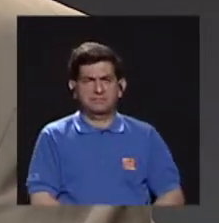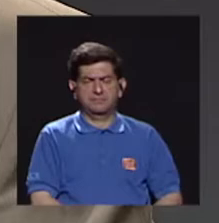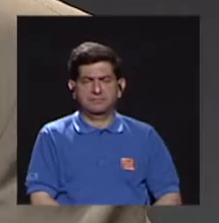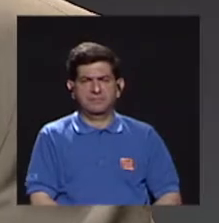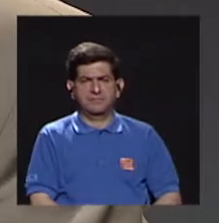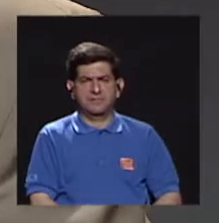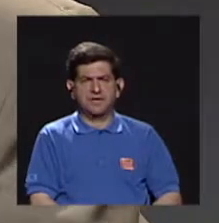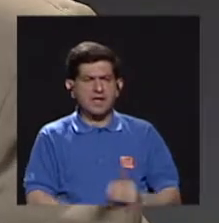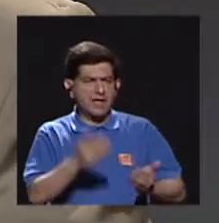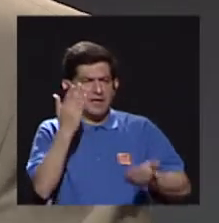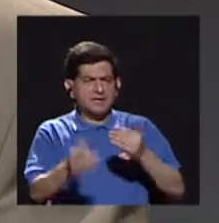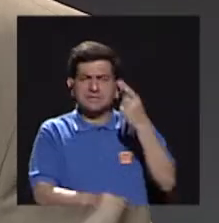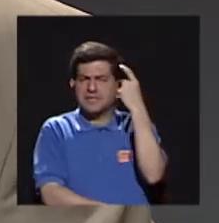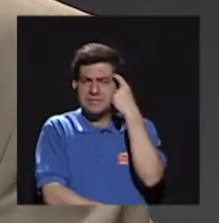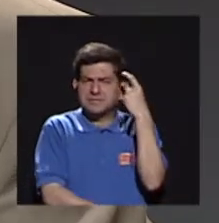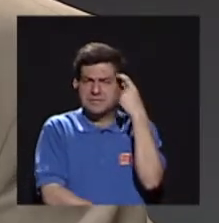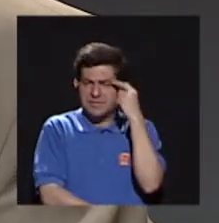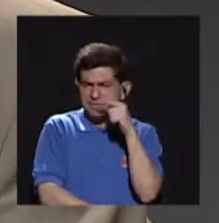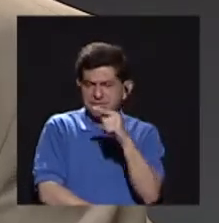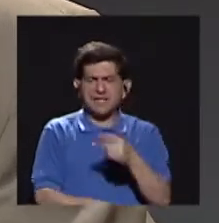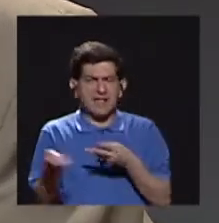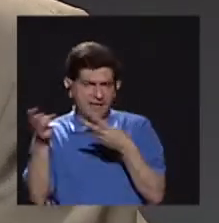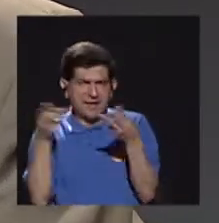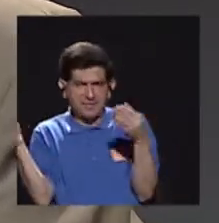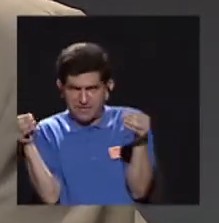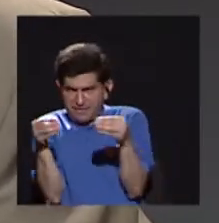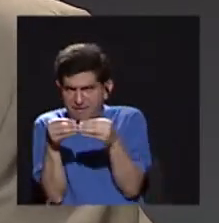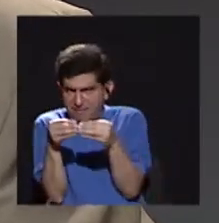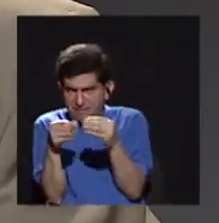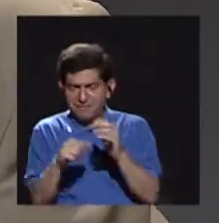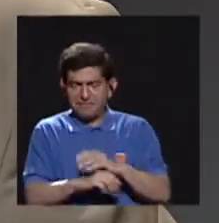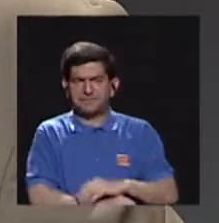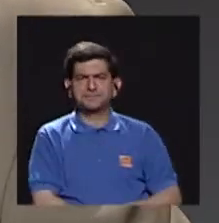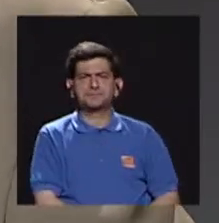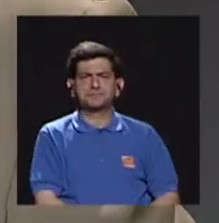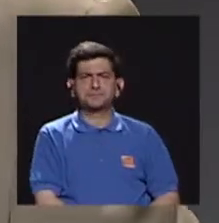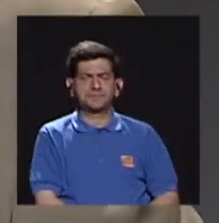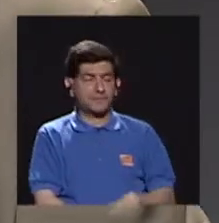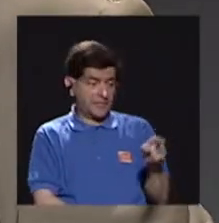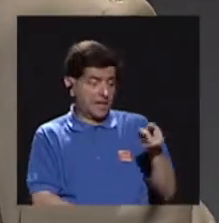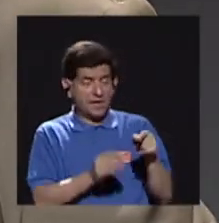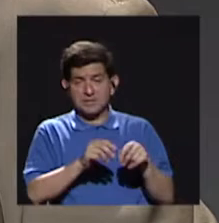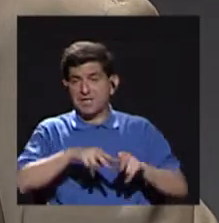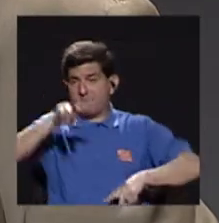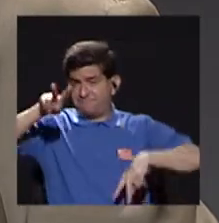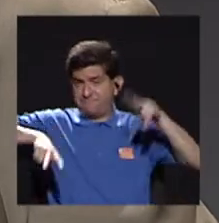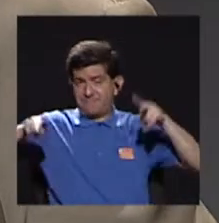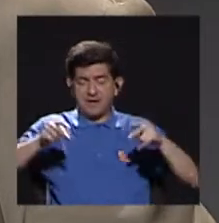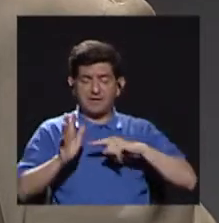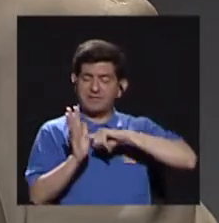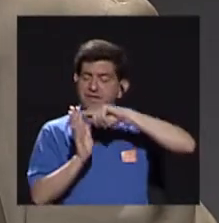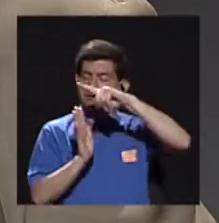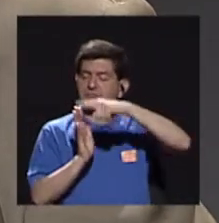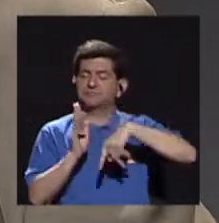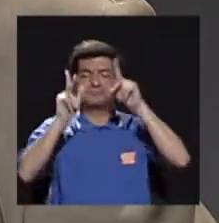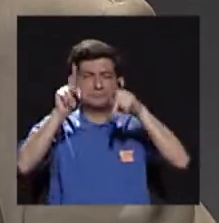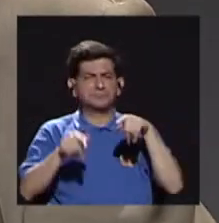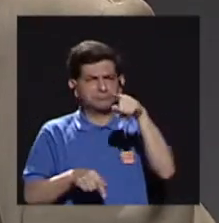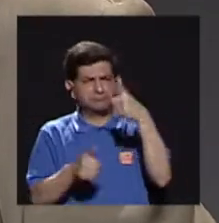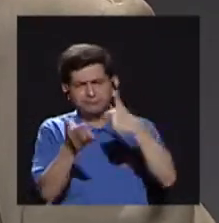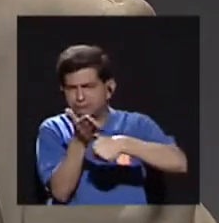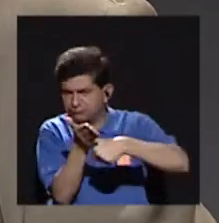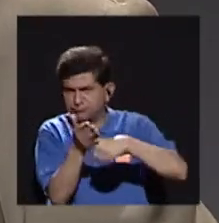bastante orientada al mercado de esa gama de ciudadanos que votaron por usted